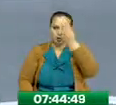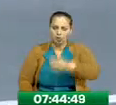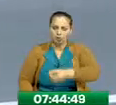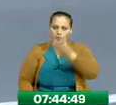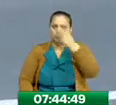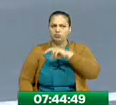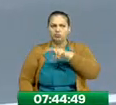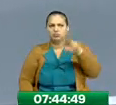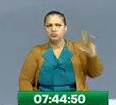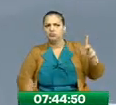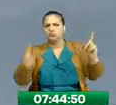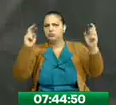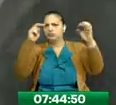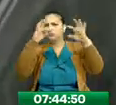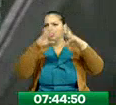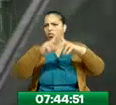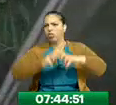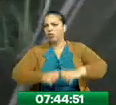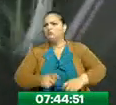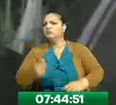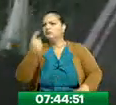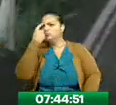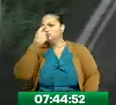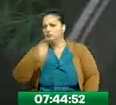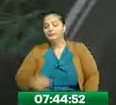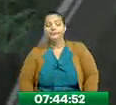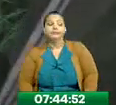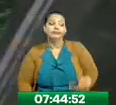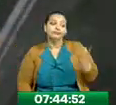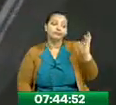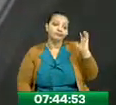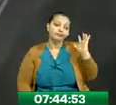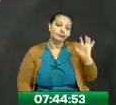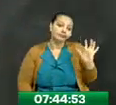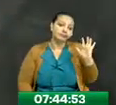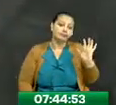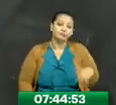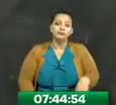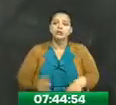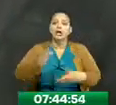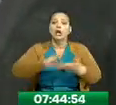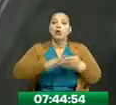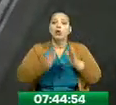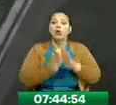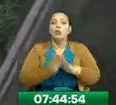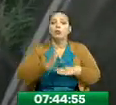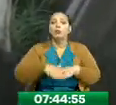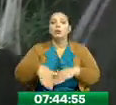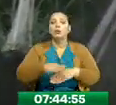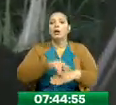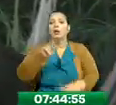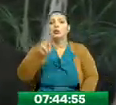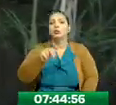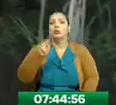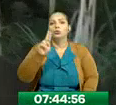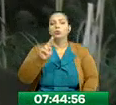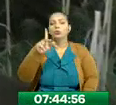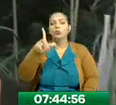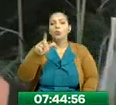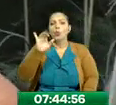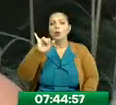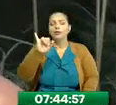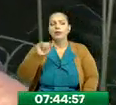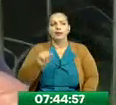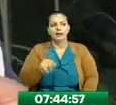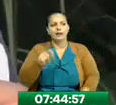destrucción? Pues esto afecta bastante aquí lo que es la comunidad de Nulti. Hay bastante gente que pasa por